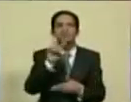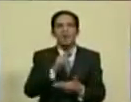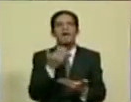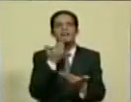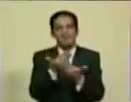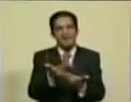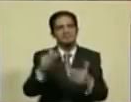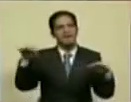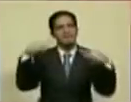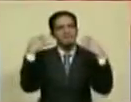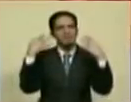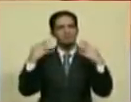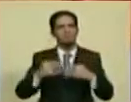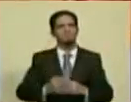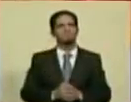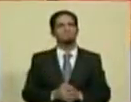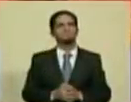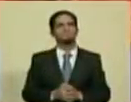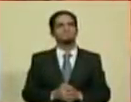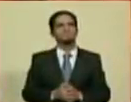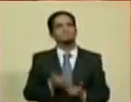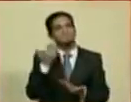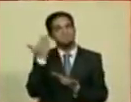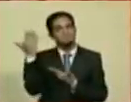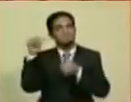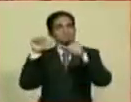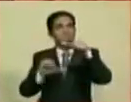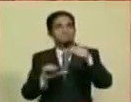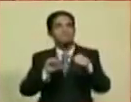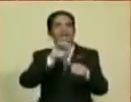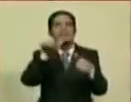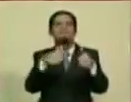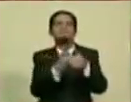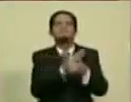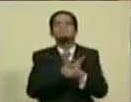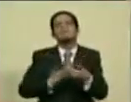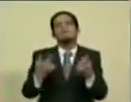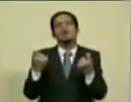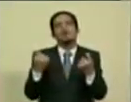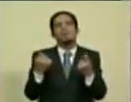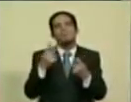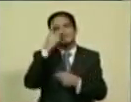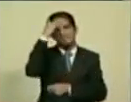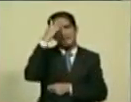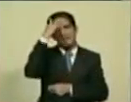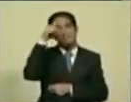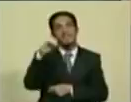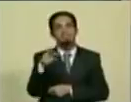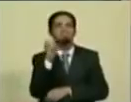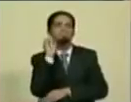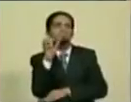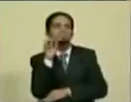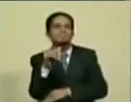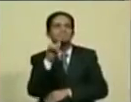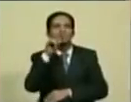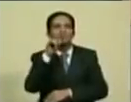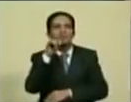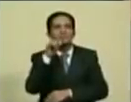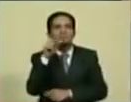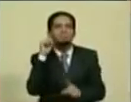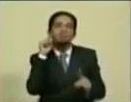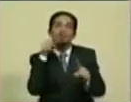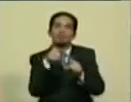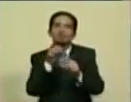atención. Escuchamos palabras del vicepresidente para el área económica de la ISAMI, quien ha hecho este importante anuncio con el propósito de